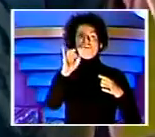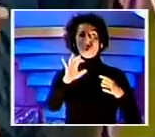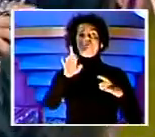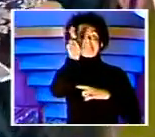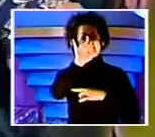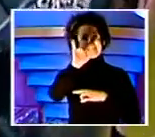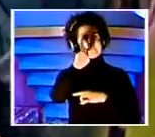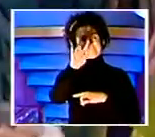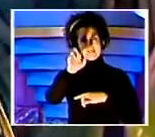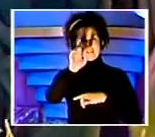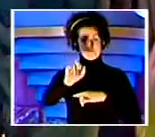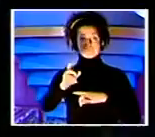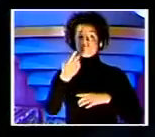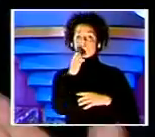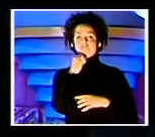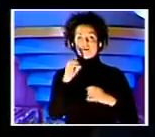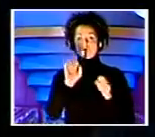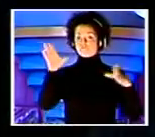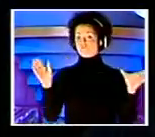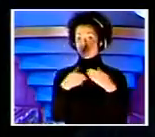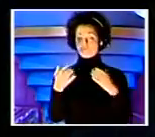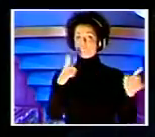agrupación folclórica Noroeste Guiense.